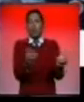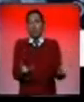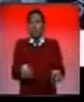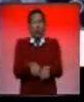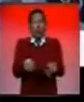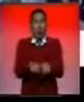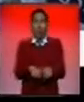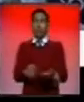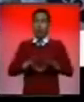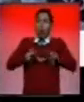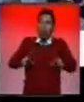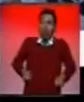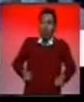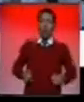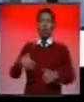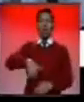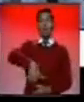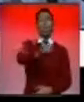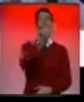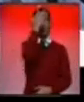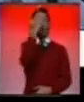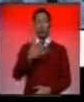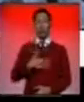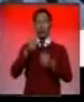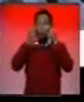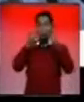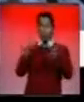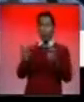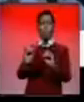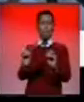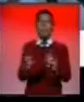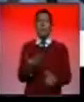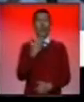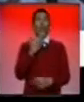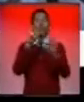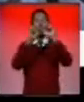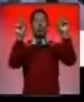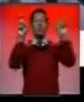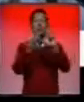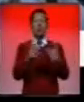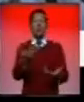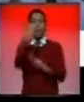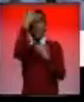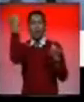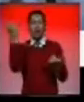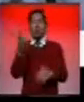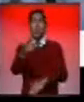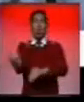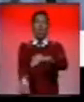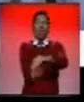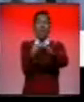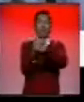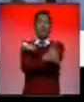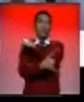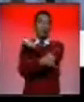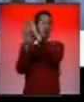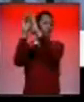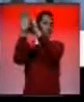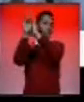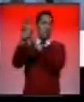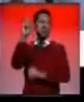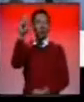público. Pero ¿cómo usted detecta una coima en una cuenta secreta, en una empresa fantasma, en un paraíso fiscal? Entonces hay que ser coherente.